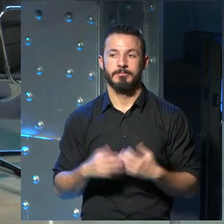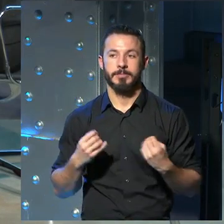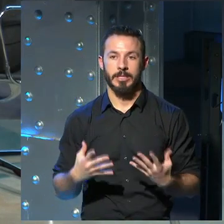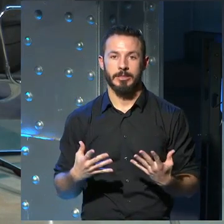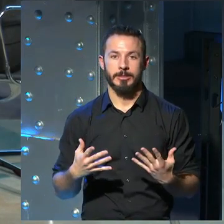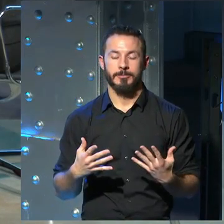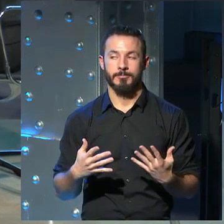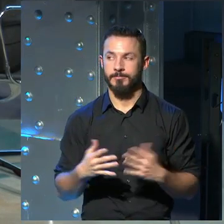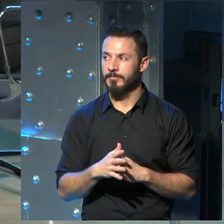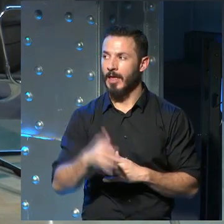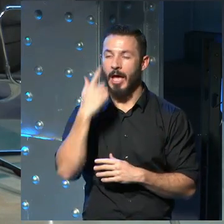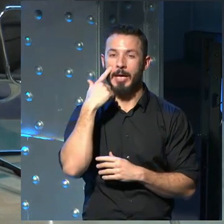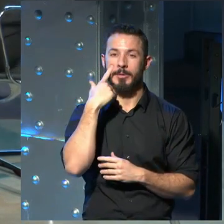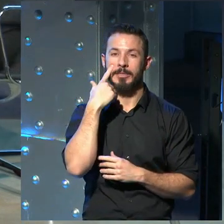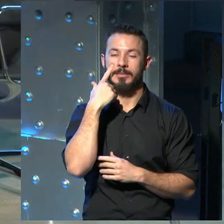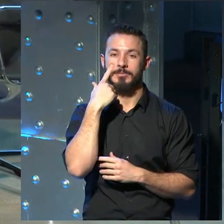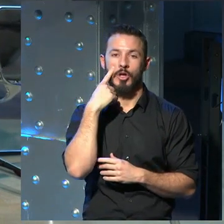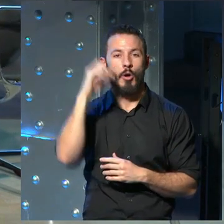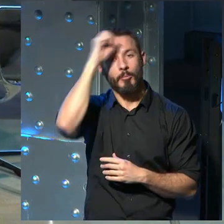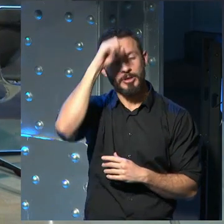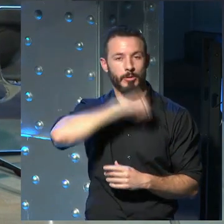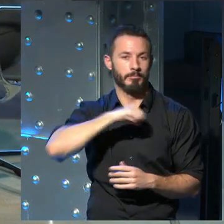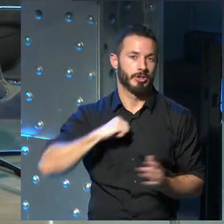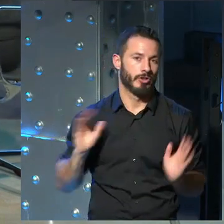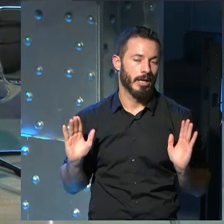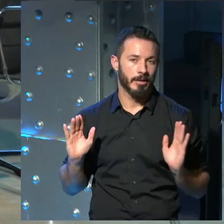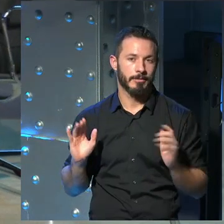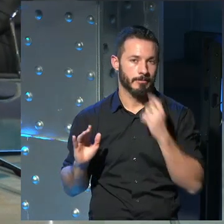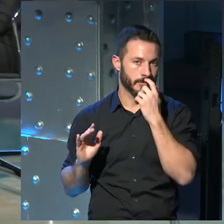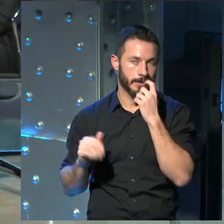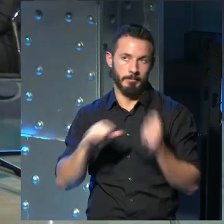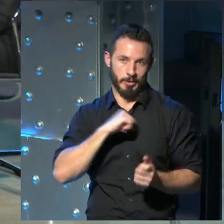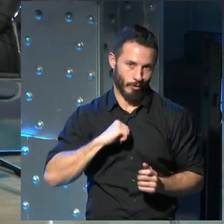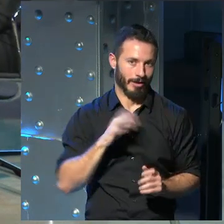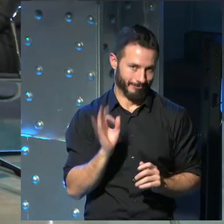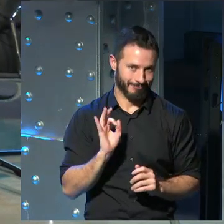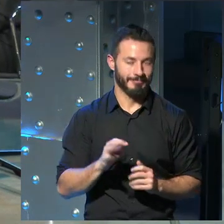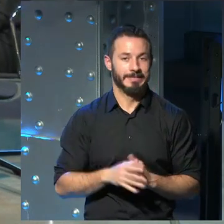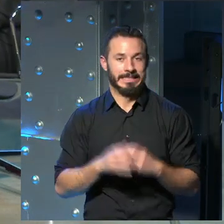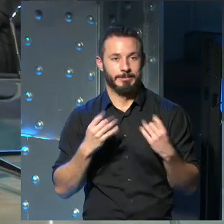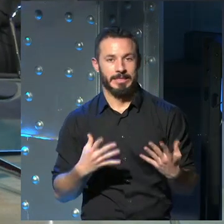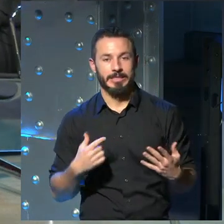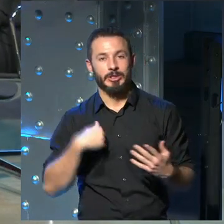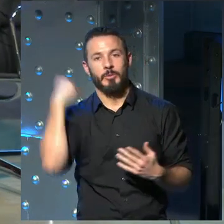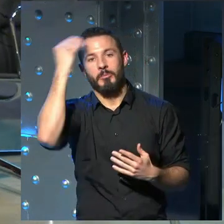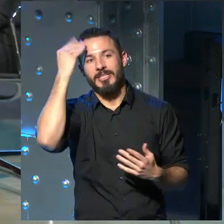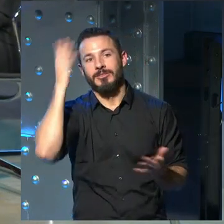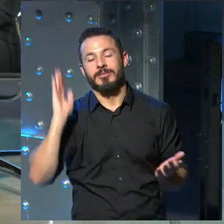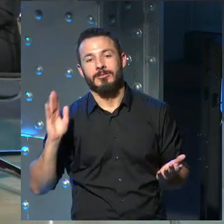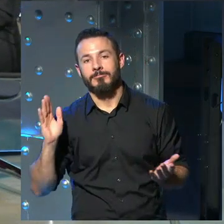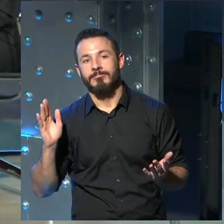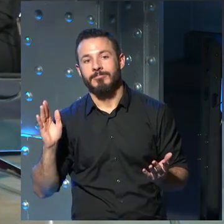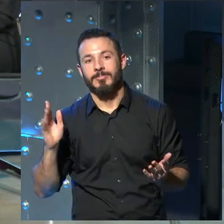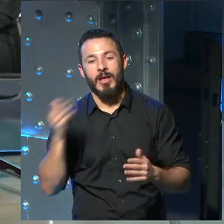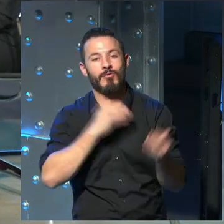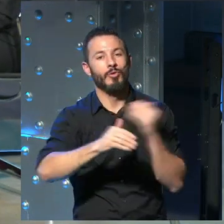Pues, a ver, es casi una opinión personal. De esto no hablas en el libro, pero... y tan personal. Bueno, yo creo